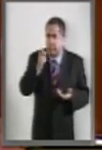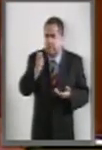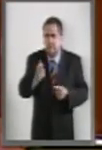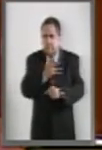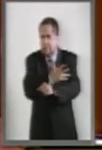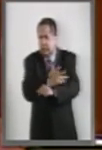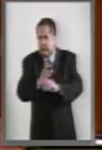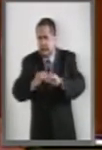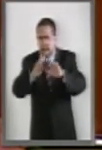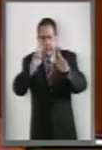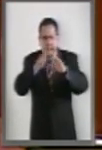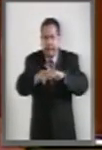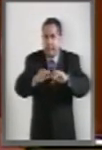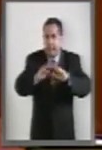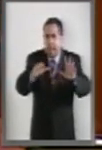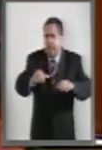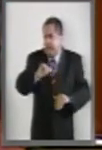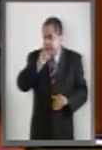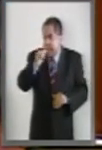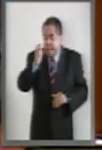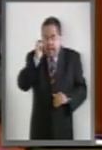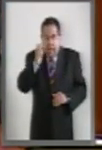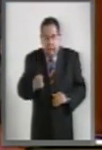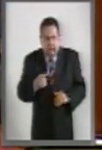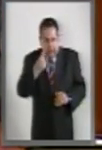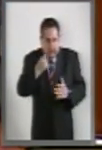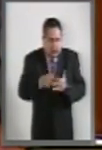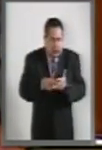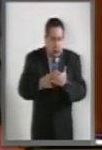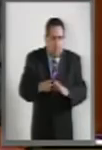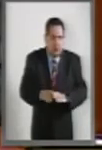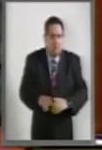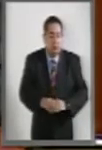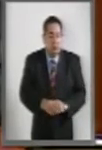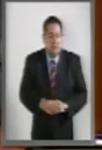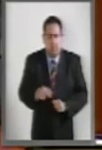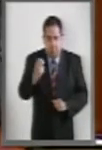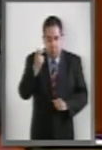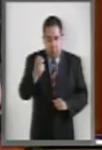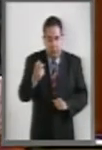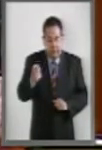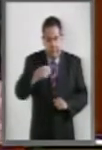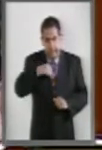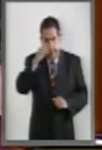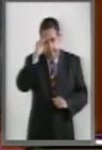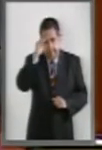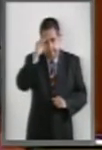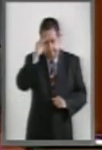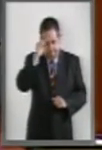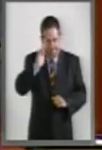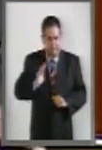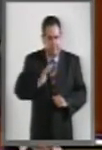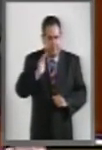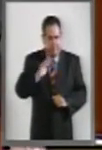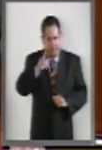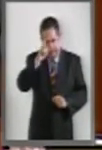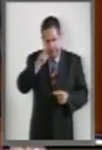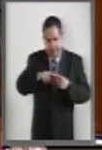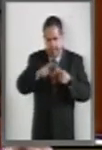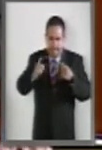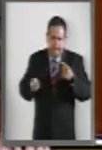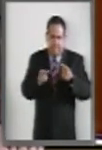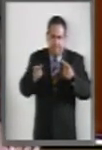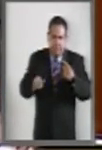rendición de cuentas ante esta situación existente. Por eso surgen las siguientes